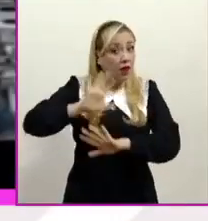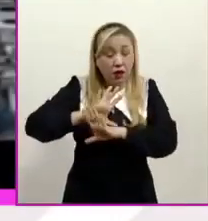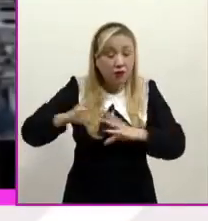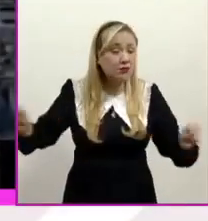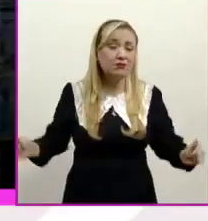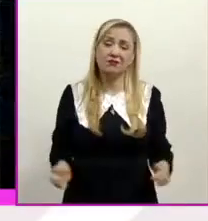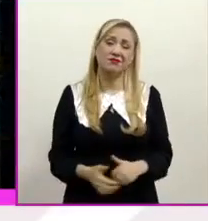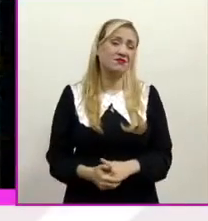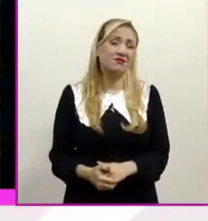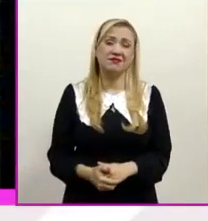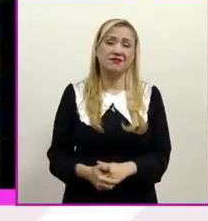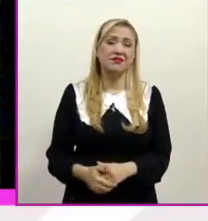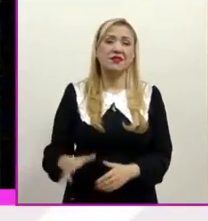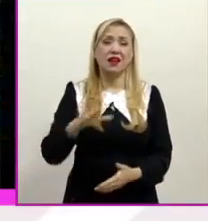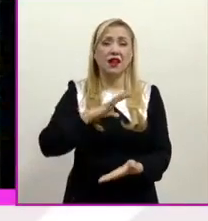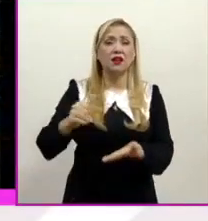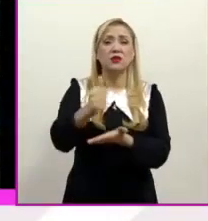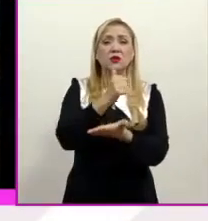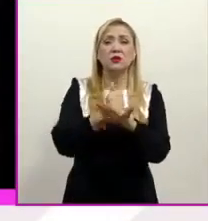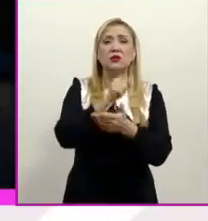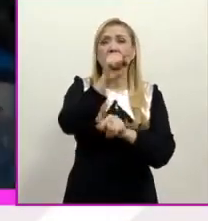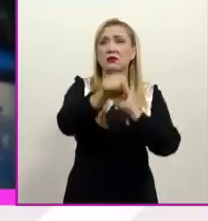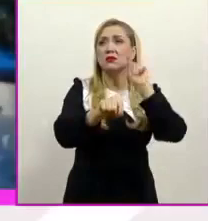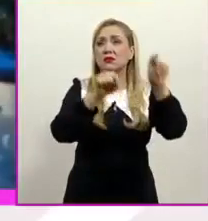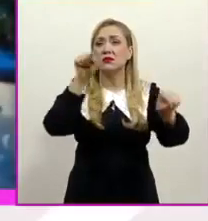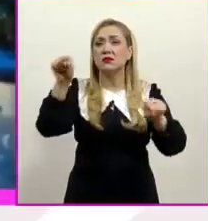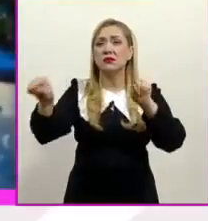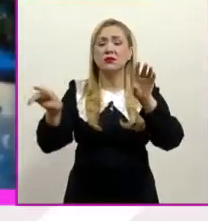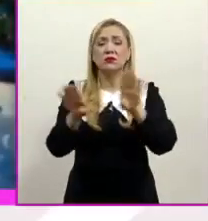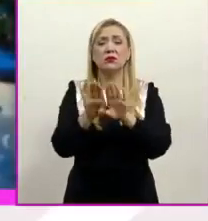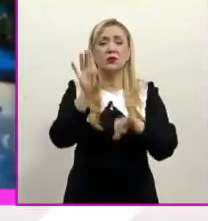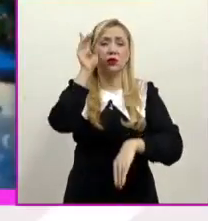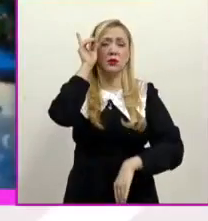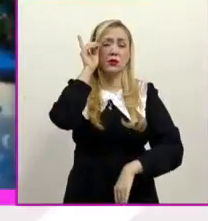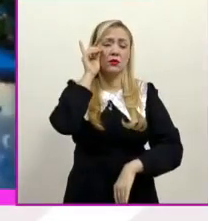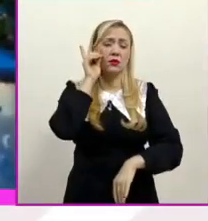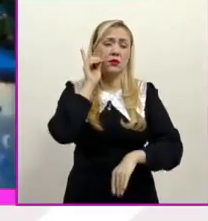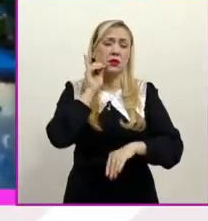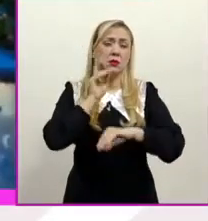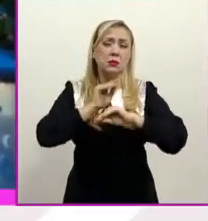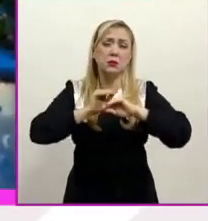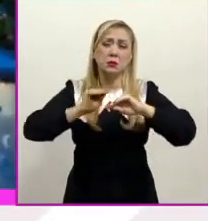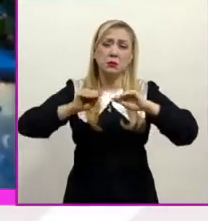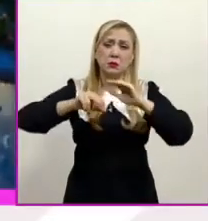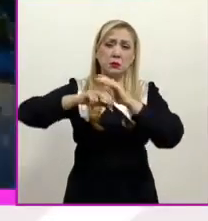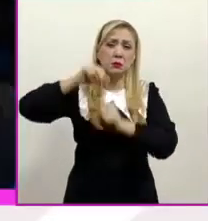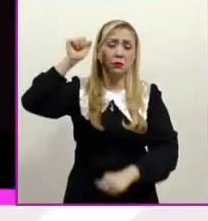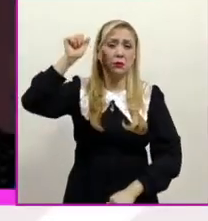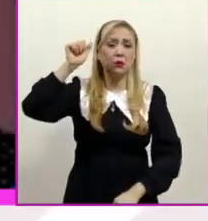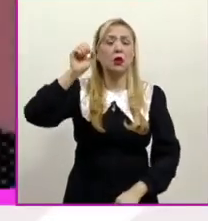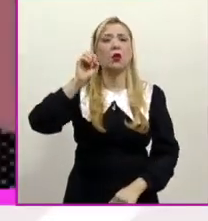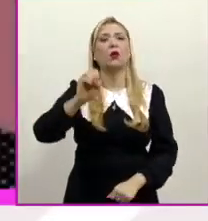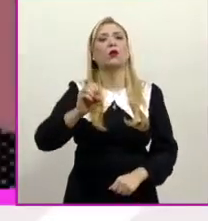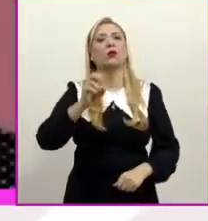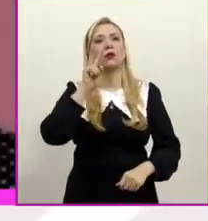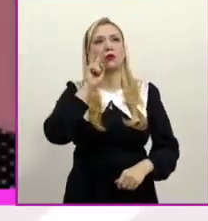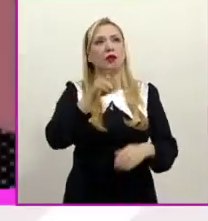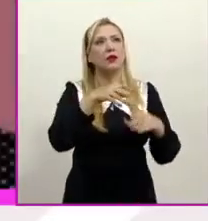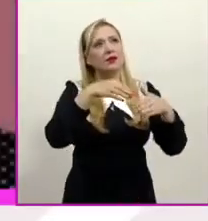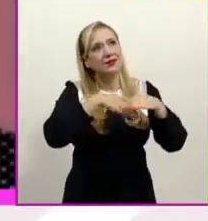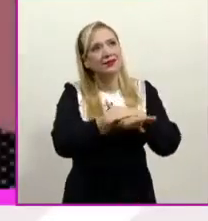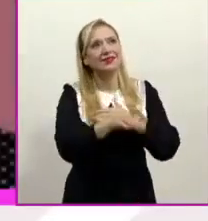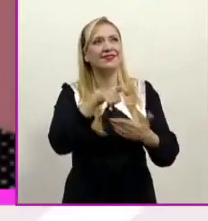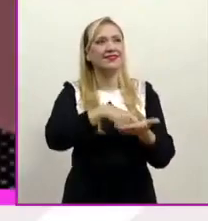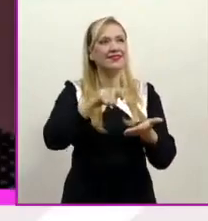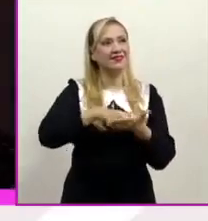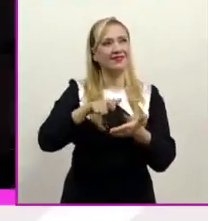de las llamadas ciudades dormitorios, en el perfilamiento racial de la seguridad privada en los centros comerciales, en la criminalización de